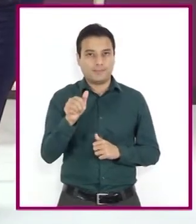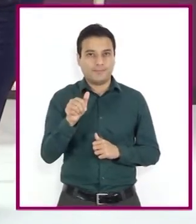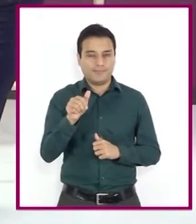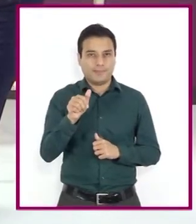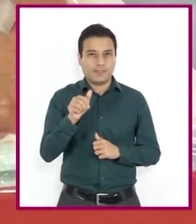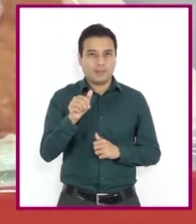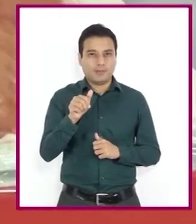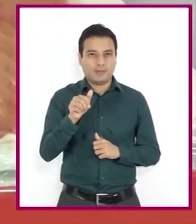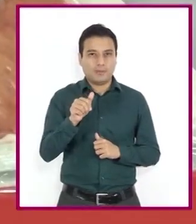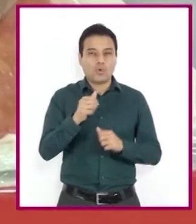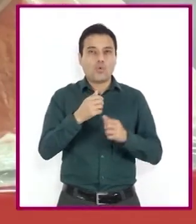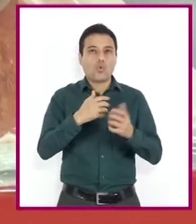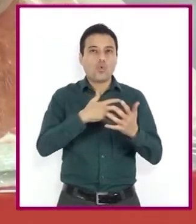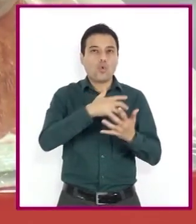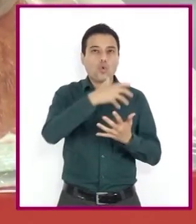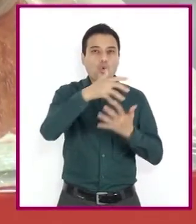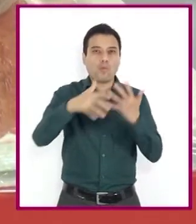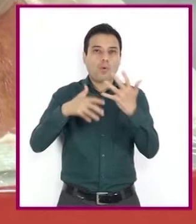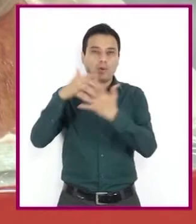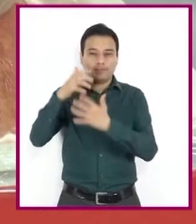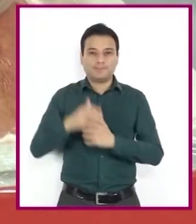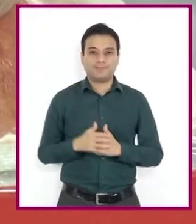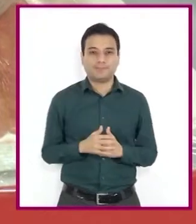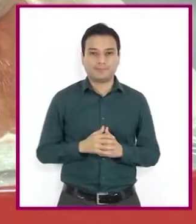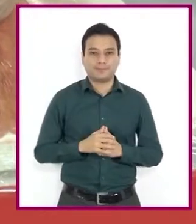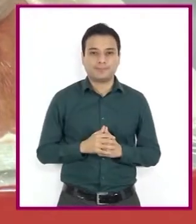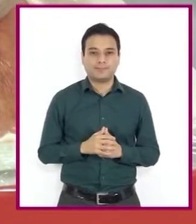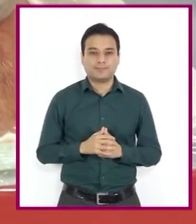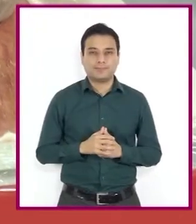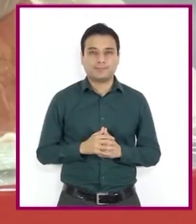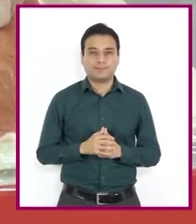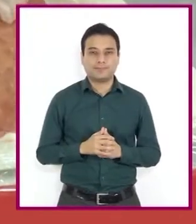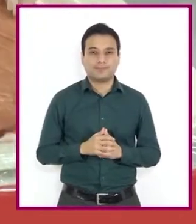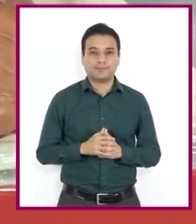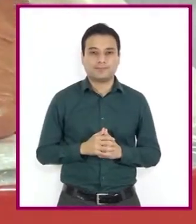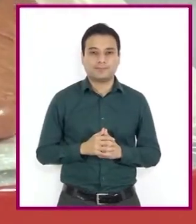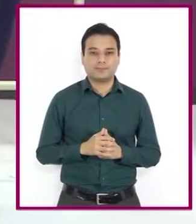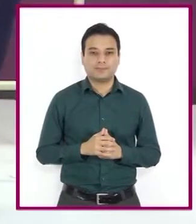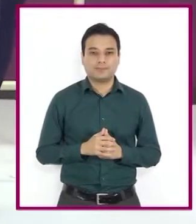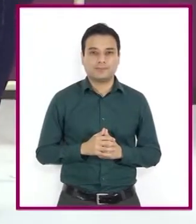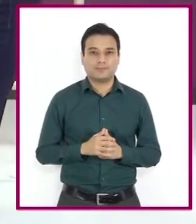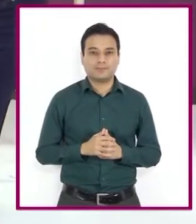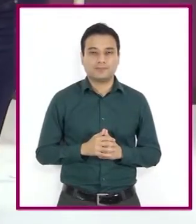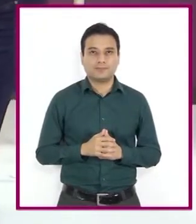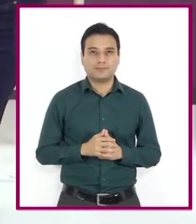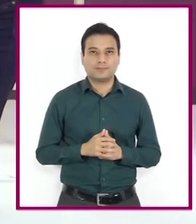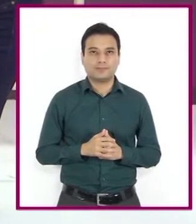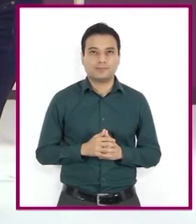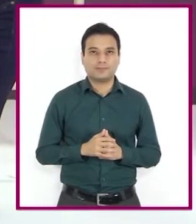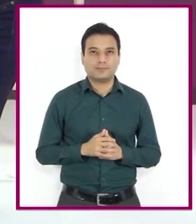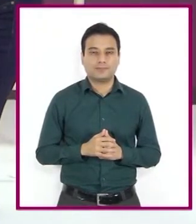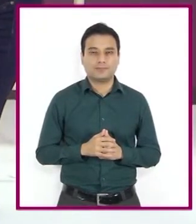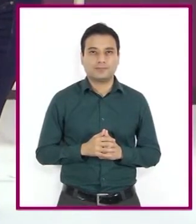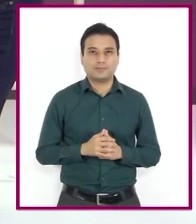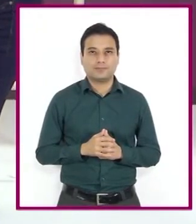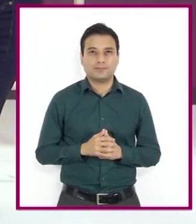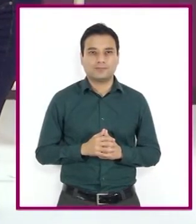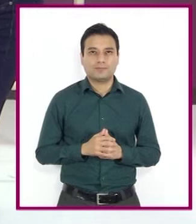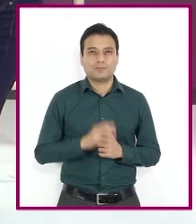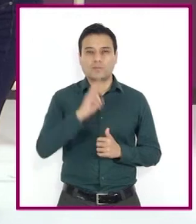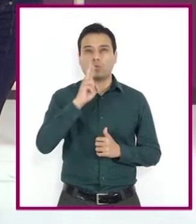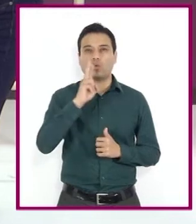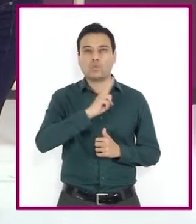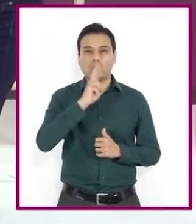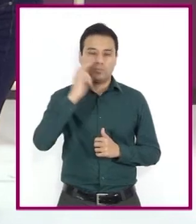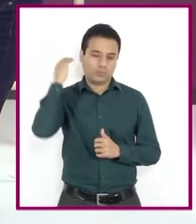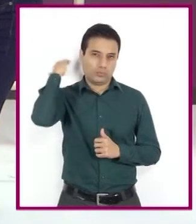este caso, el pulmón, bueno, contará con distintas aberturas o cortaduras para